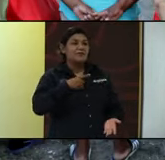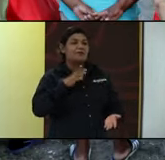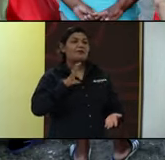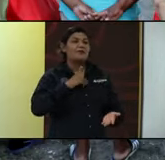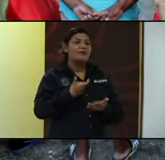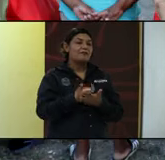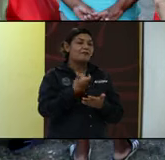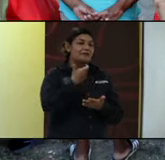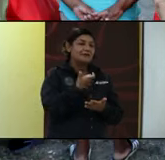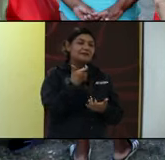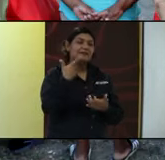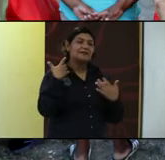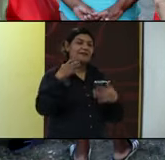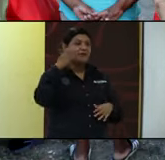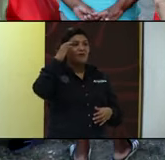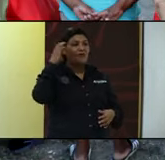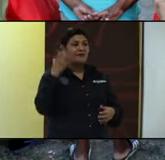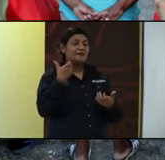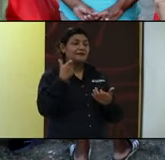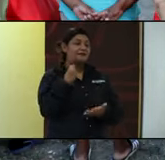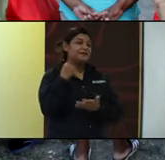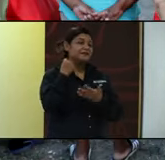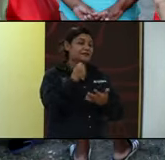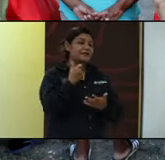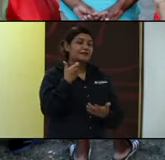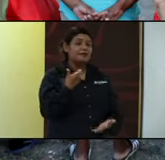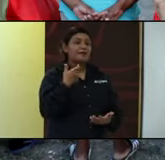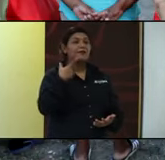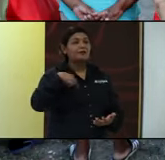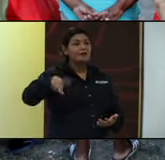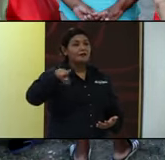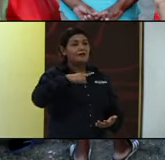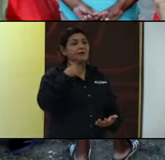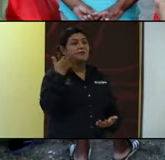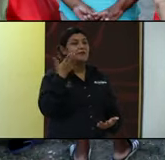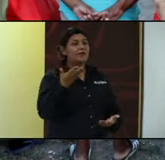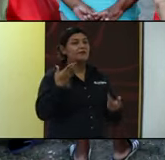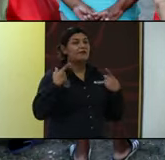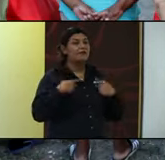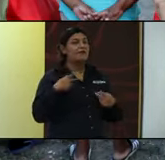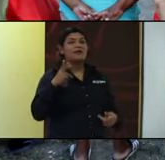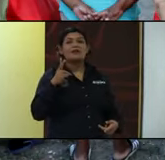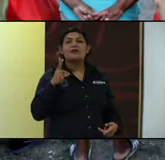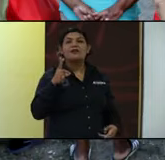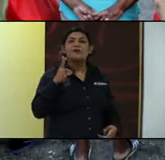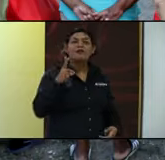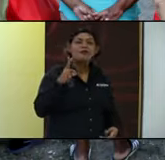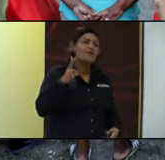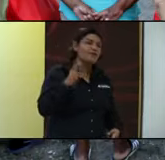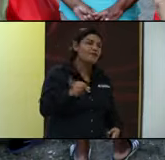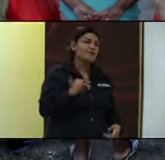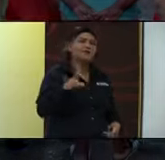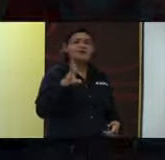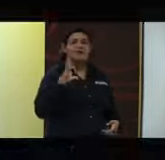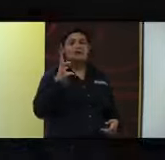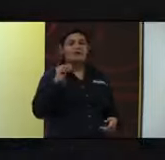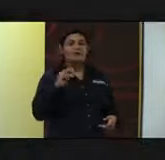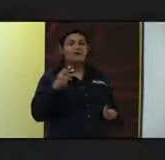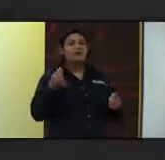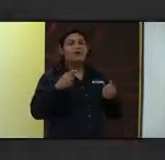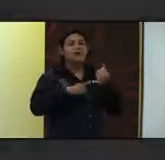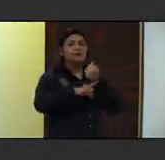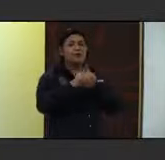una fuerte cantidad de dinero, pero le quiero pedir a los ciudadanos que no se arriesguen de esa manera. Es